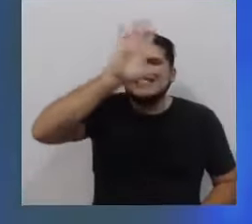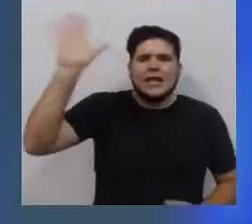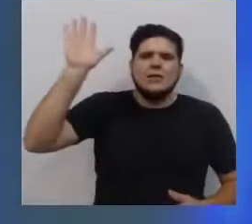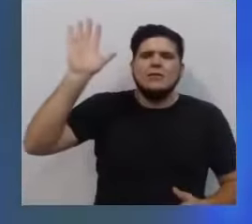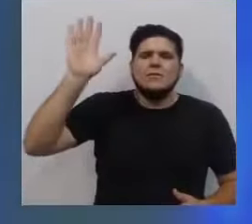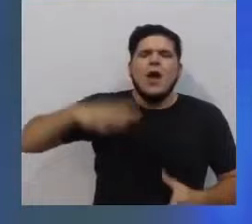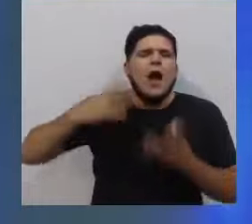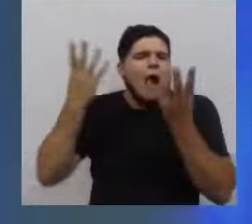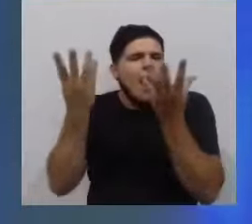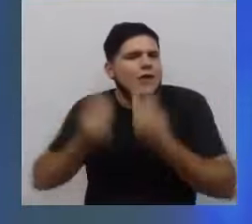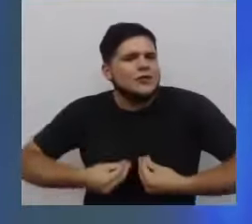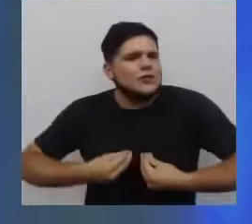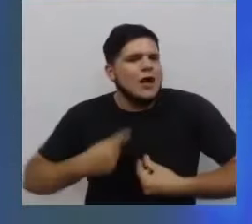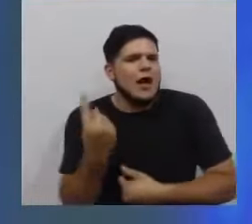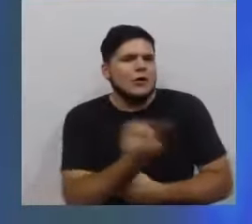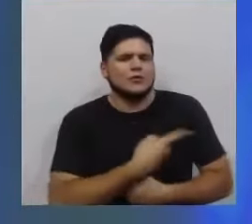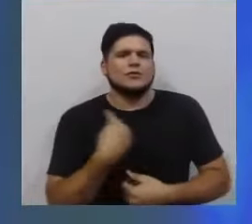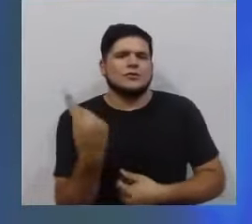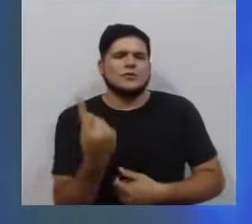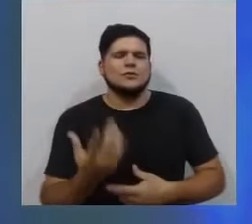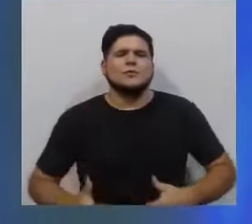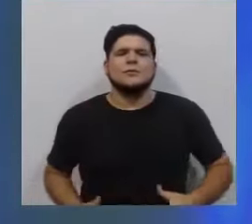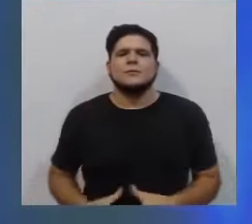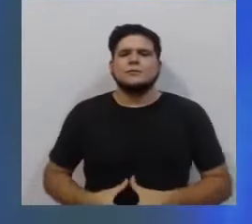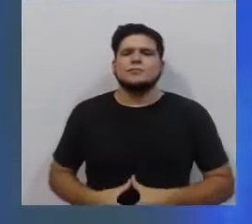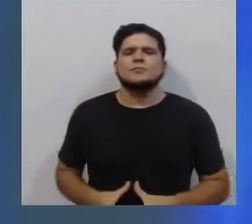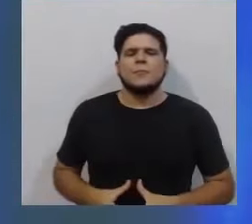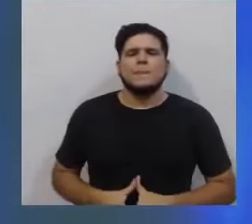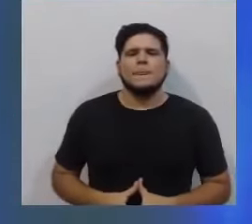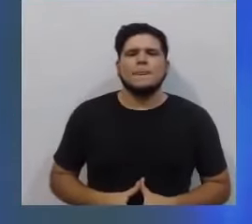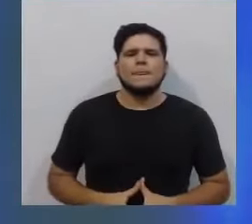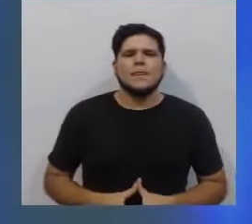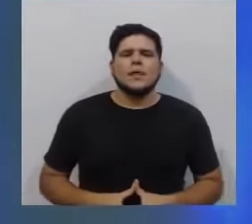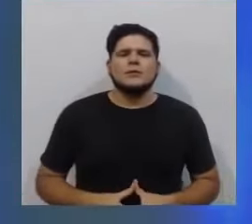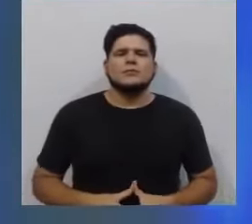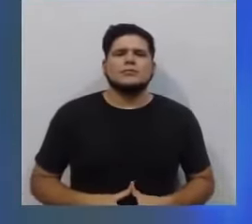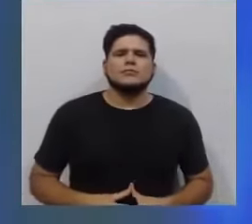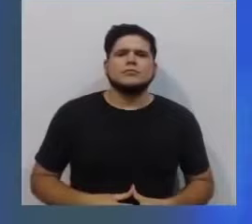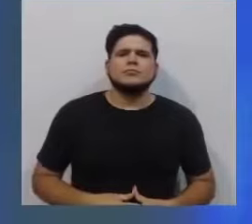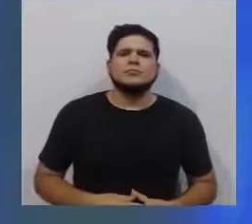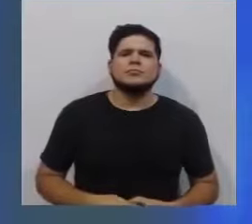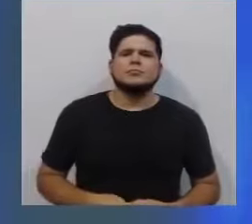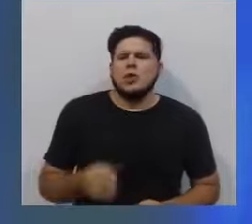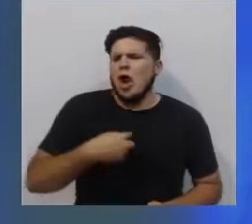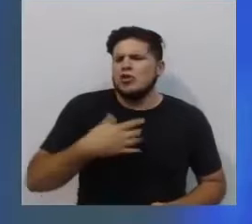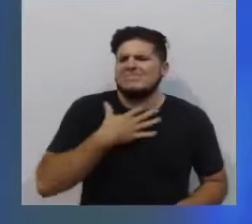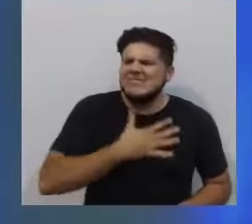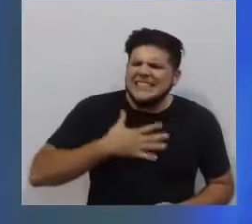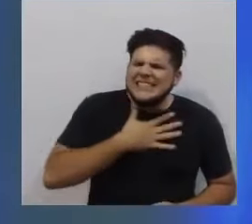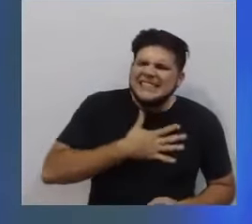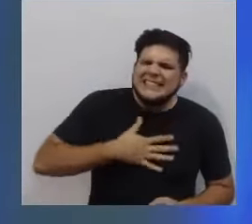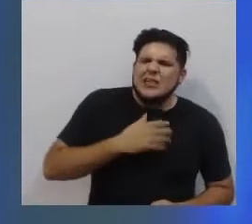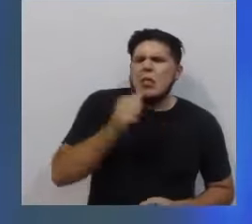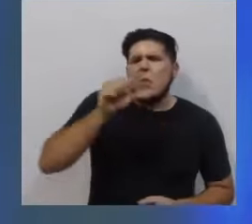usted puede declarar esa verdad de david jehová es mi pastor y nada me va a faltar en otra traducción dice nada me va a ser